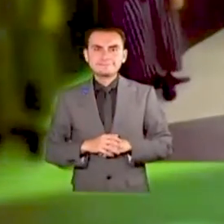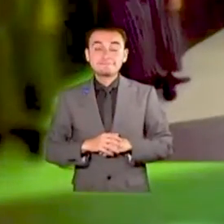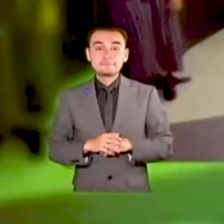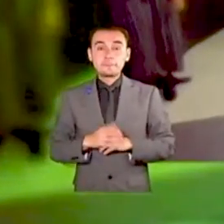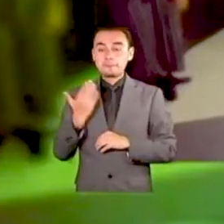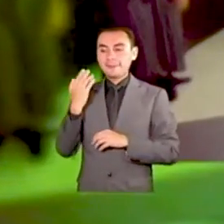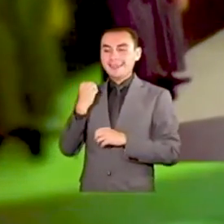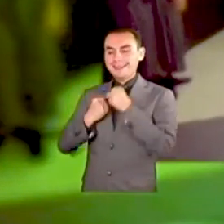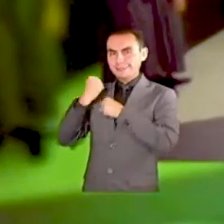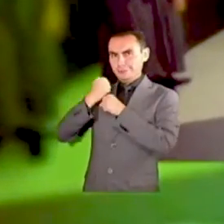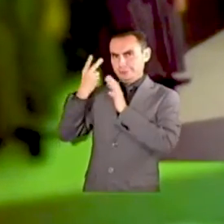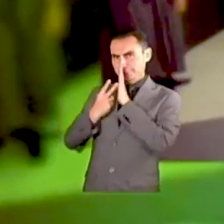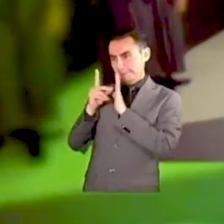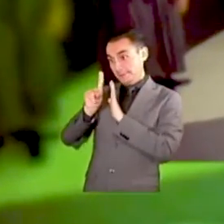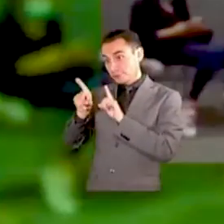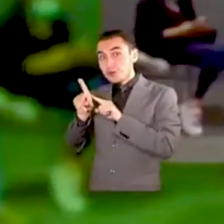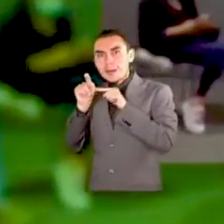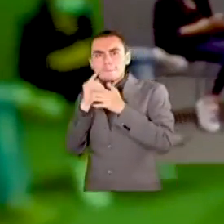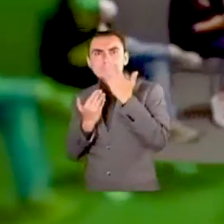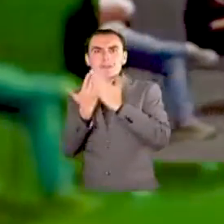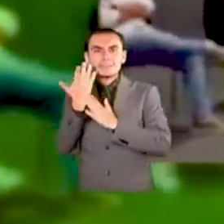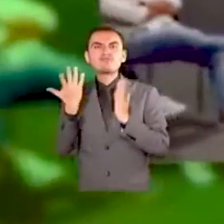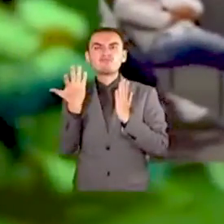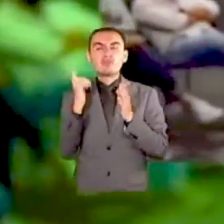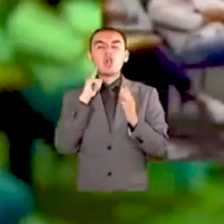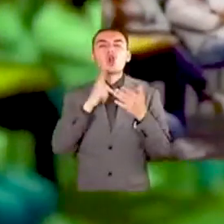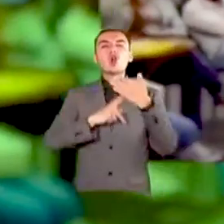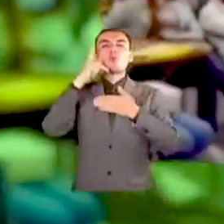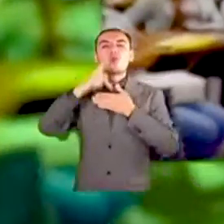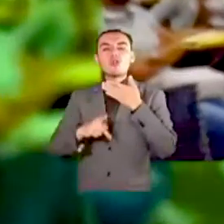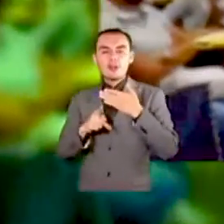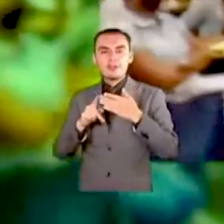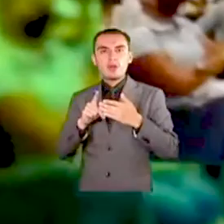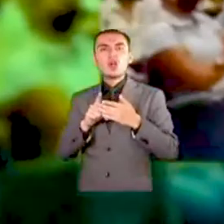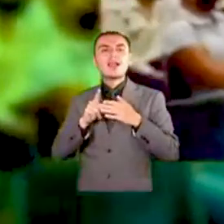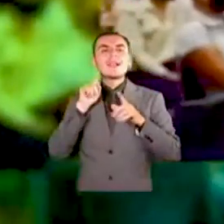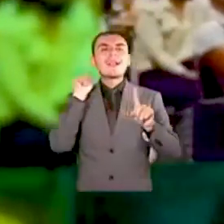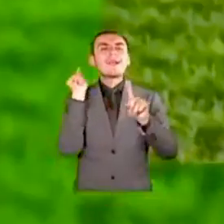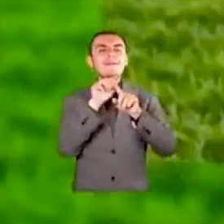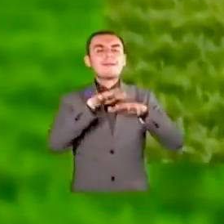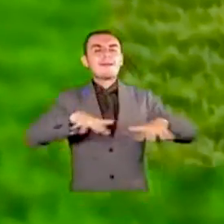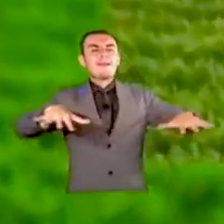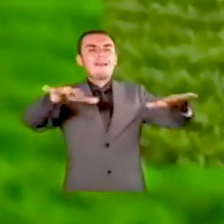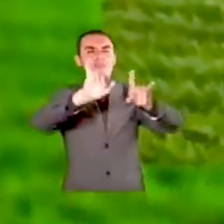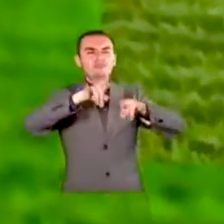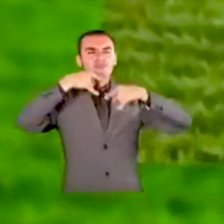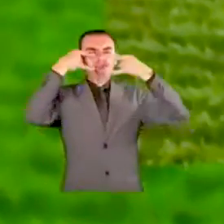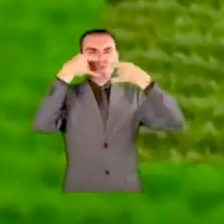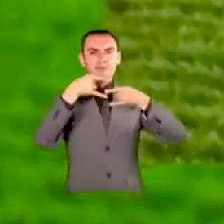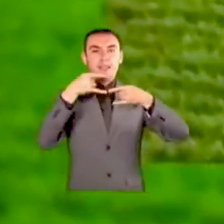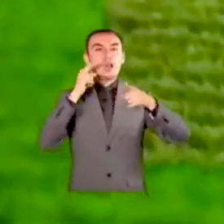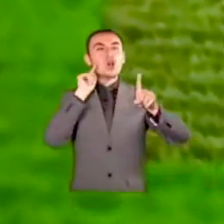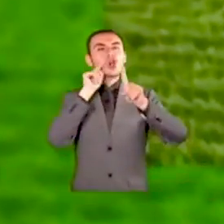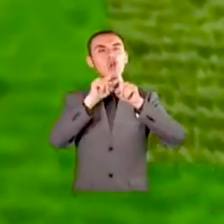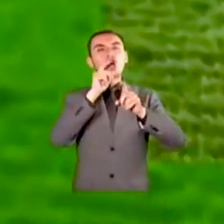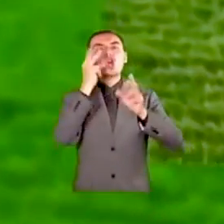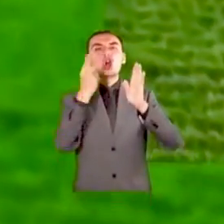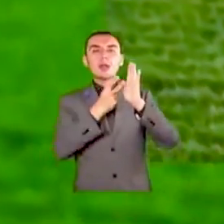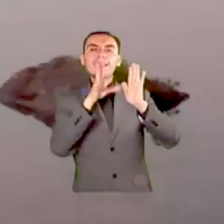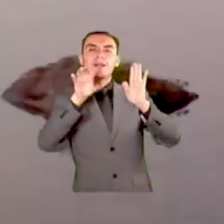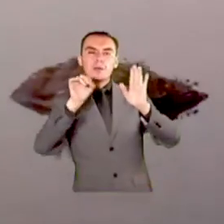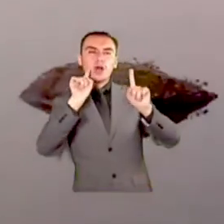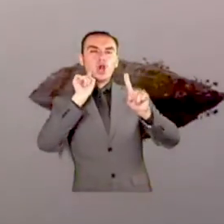Comenzando 2021, se implementó el proyecto Camino hacia Carbono Neutral, Visiones para Colombia 2050, para fortalecer